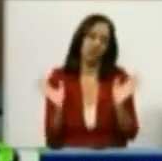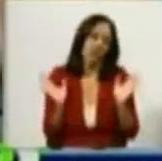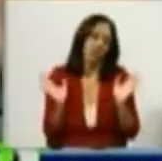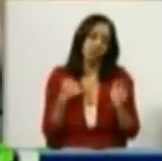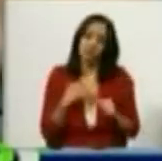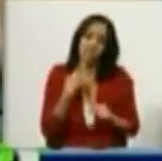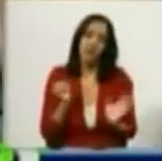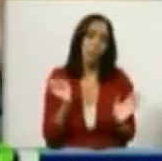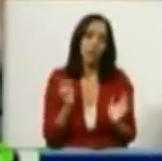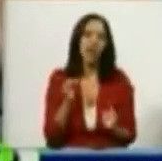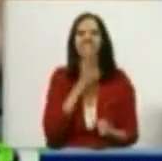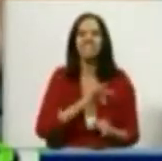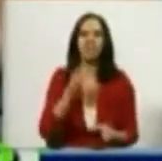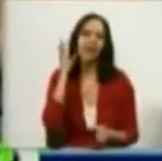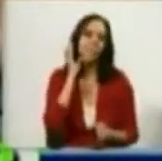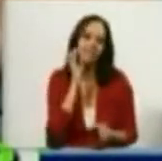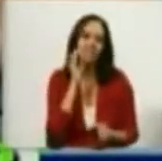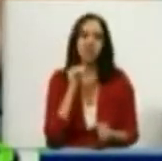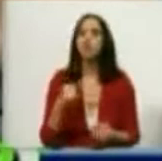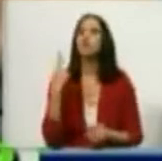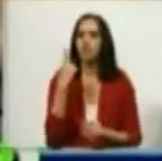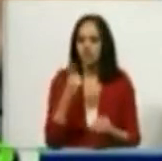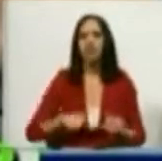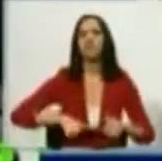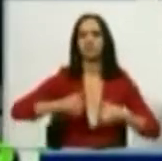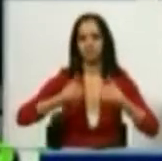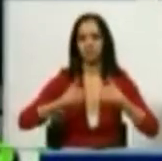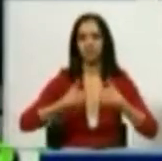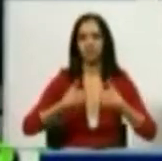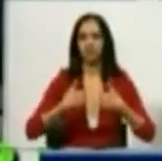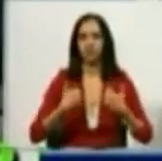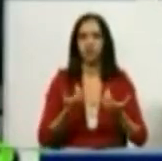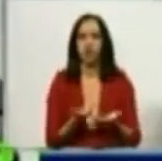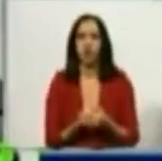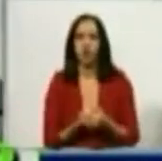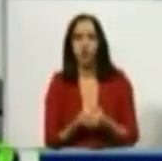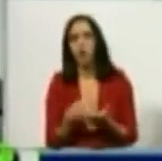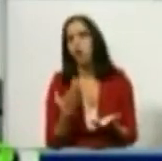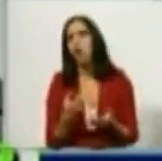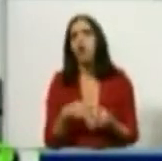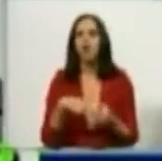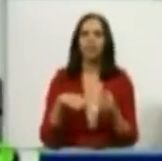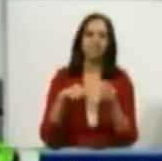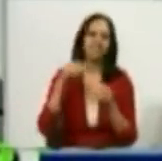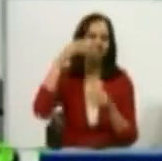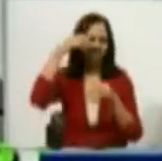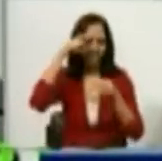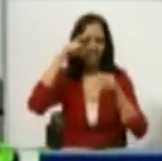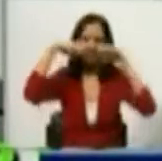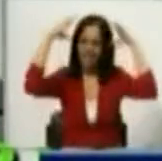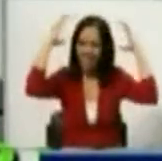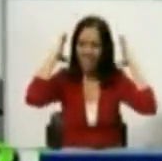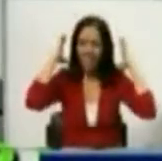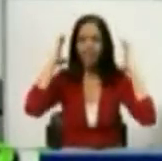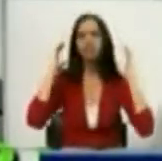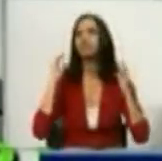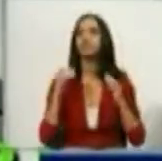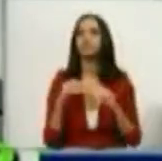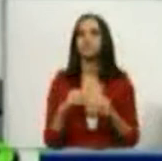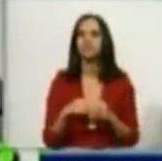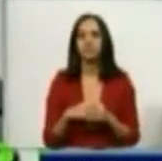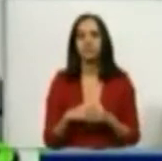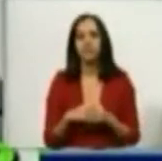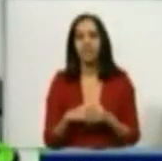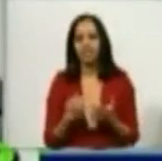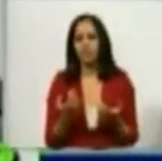digámoslo el señor capriles una vez más con Rosales y Henry ramos de postrado después de